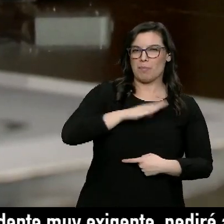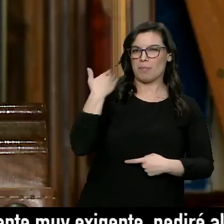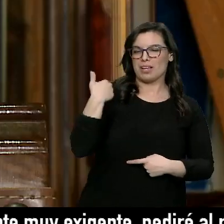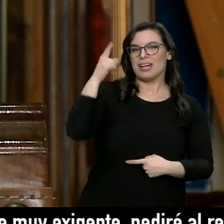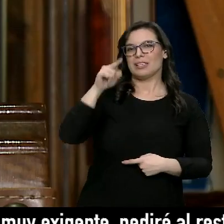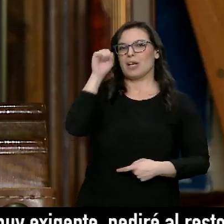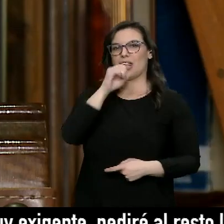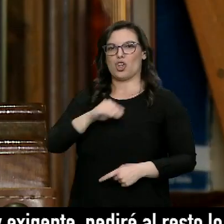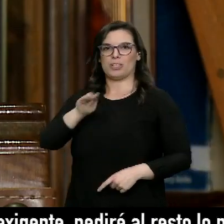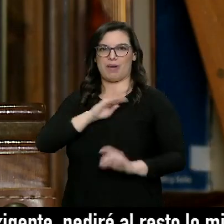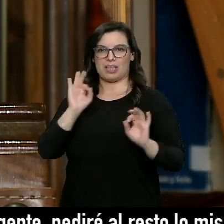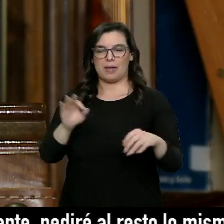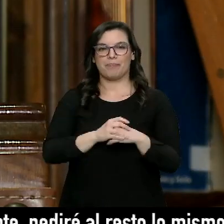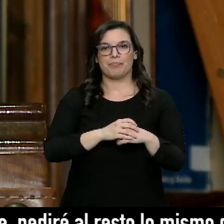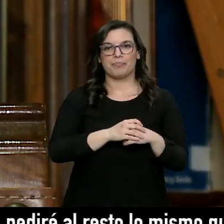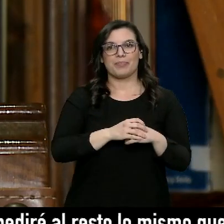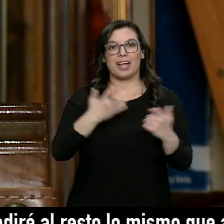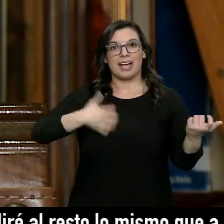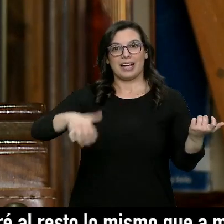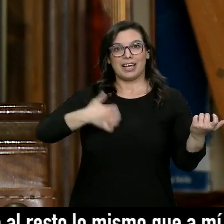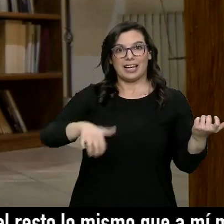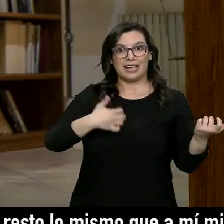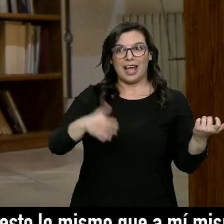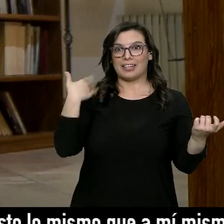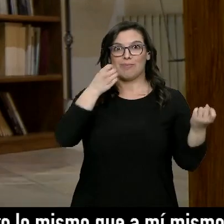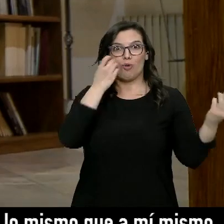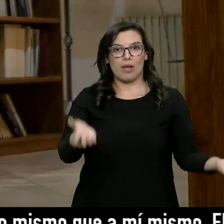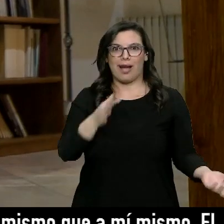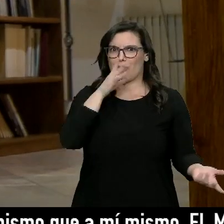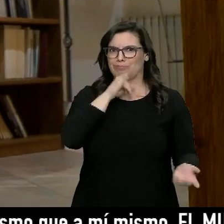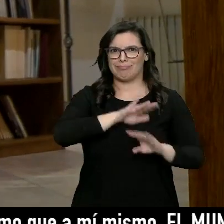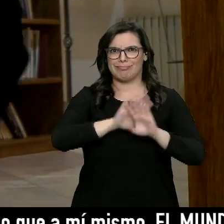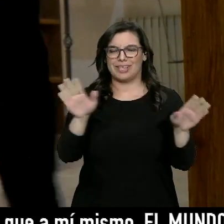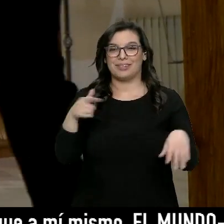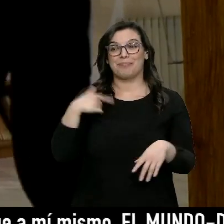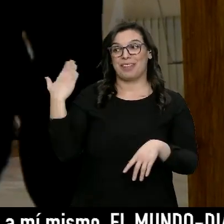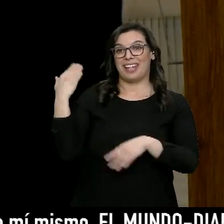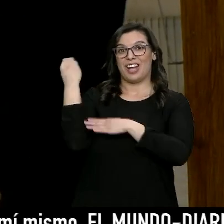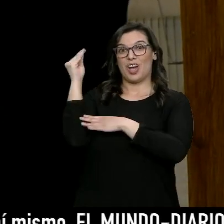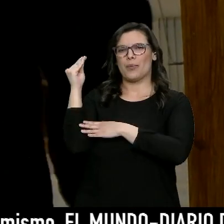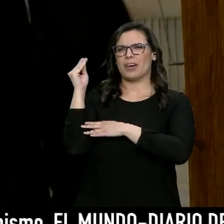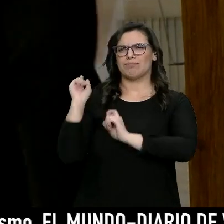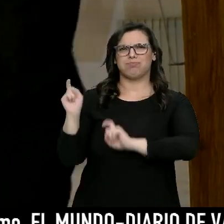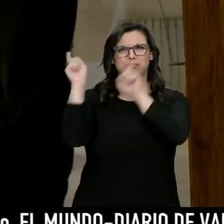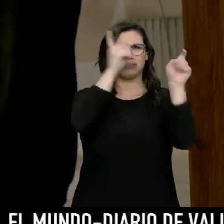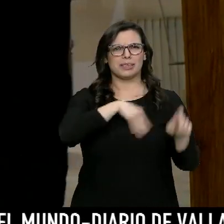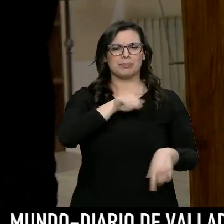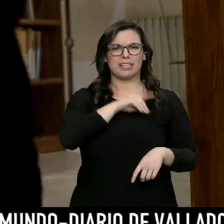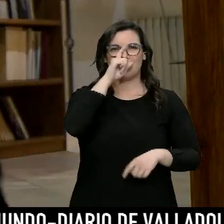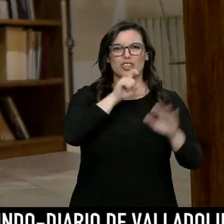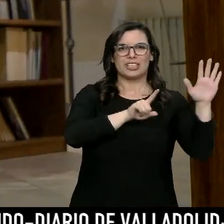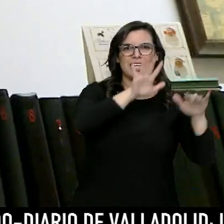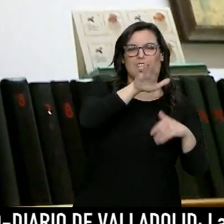Qué bien cantaba y qué bien tocaba la guitarra y qué mal lo hago ahora. Aquel joven que recorrió España entre 1965